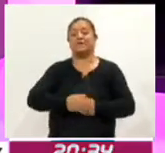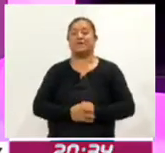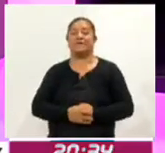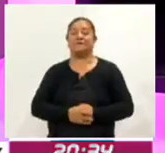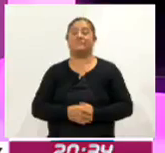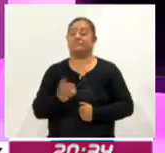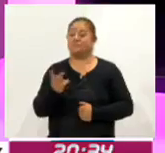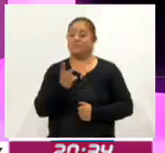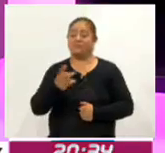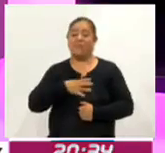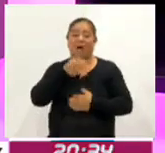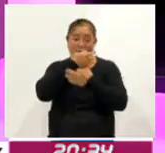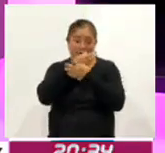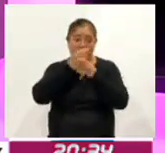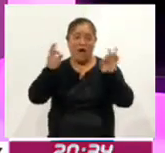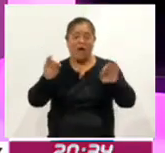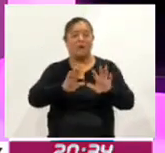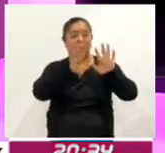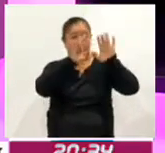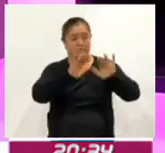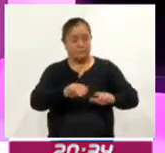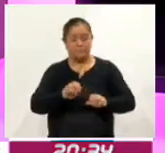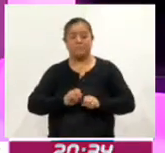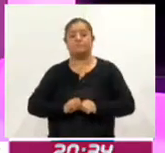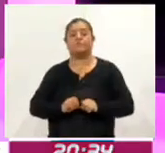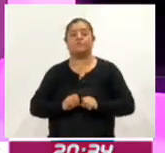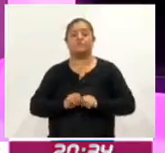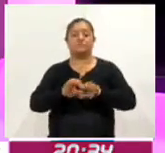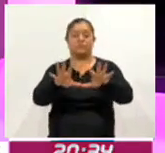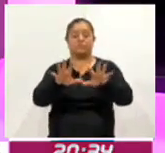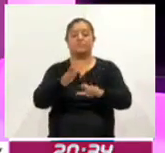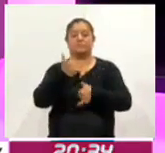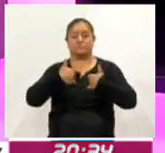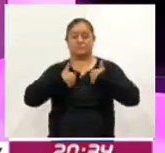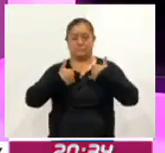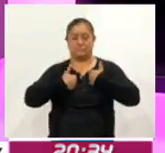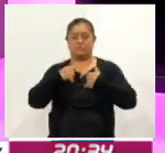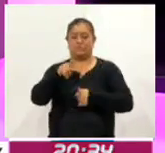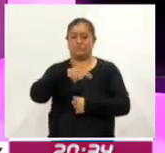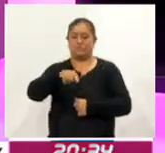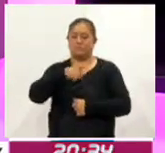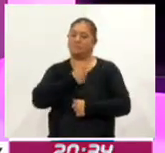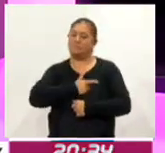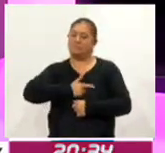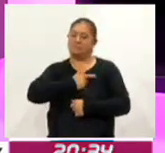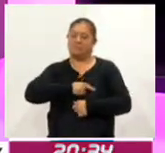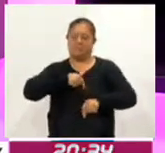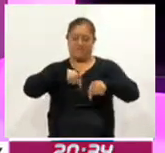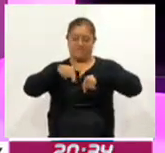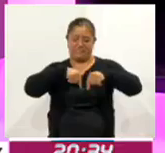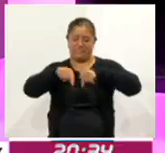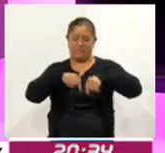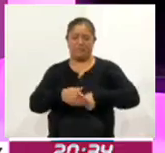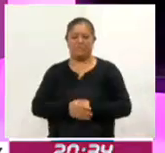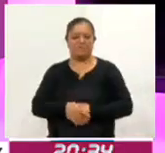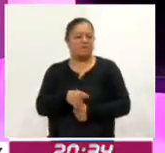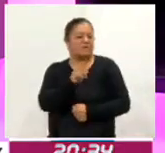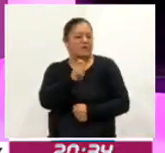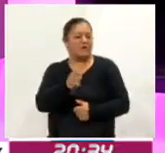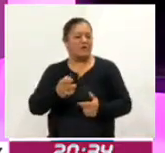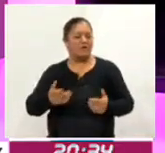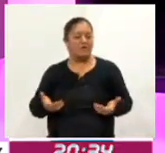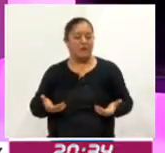dieron a conocer una convocatoria dirigida especialmente a los jóvenes que gustan del fútbol soccer. ¿De qué se trata? ¿Cuáles